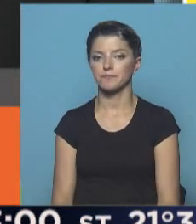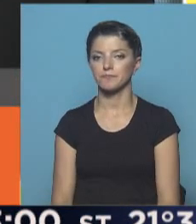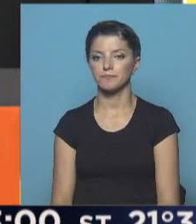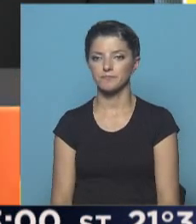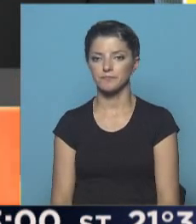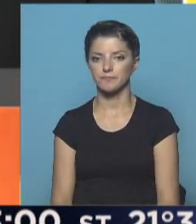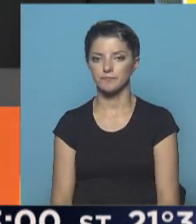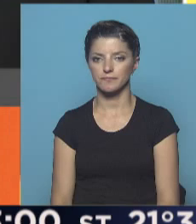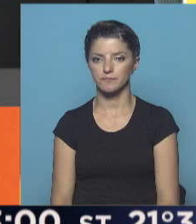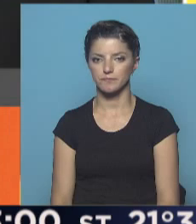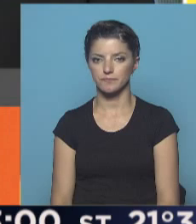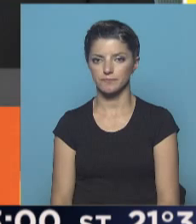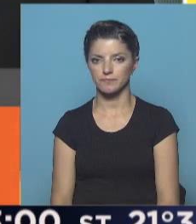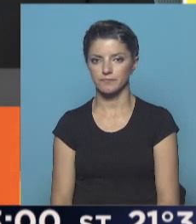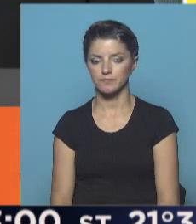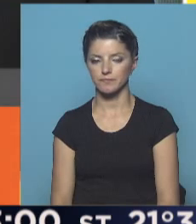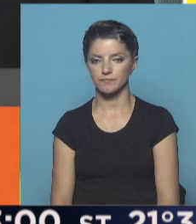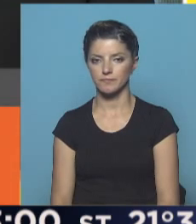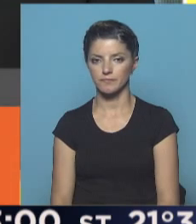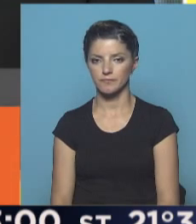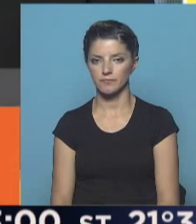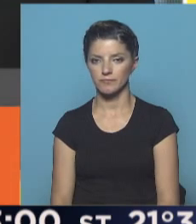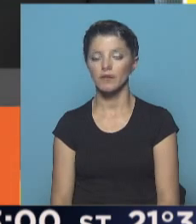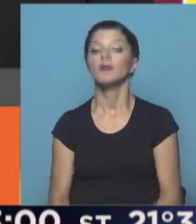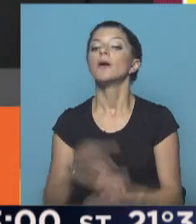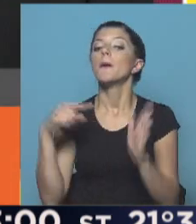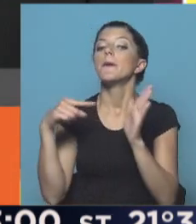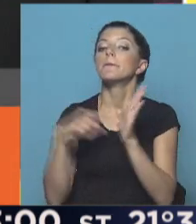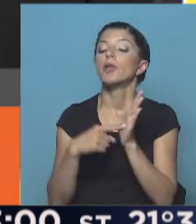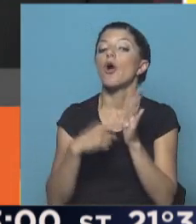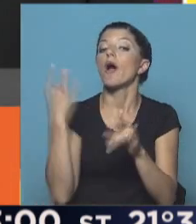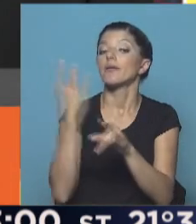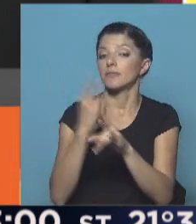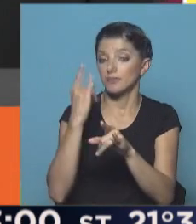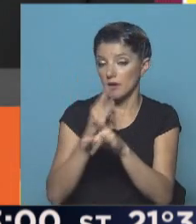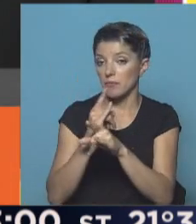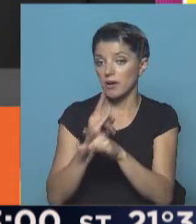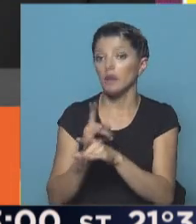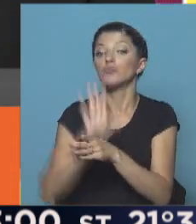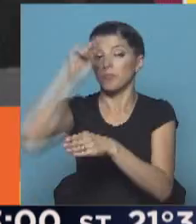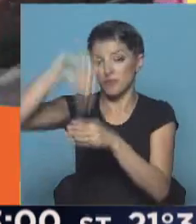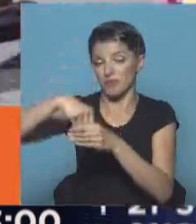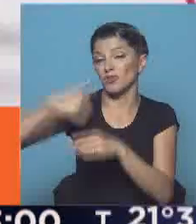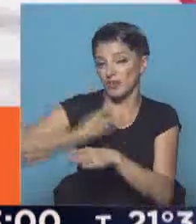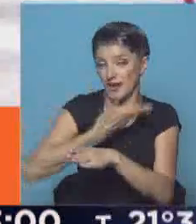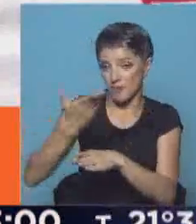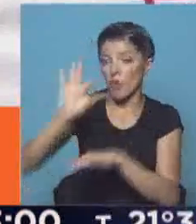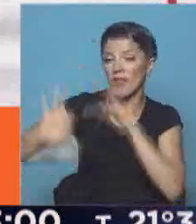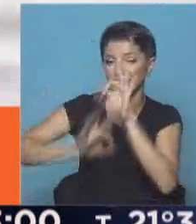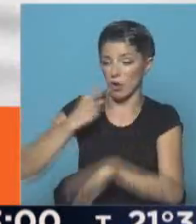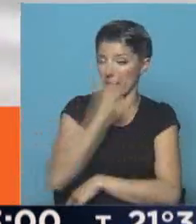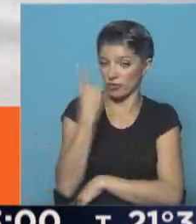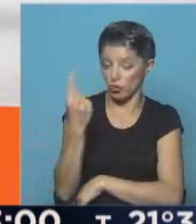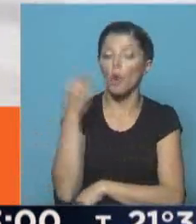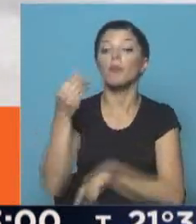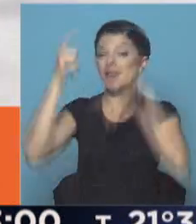Predominantemente ha sido parte inclusive del aparato de construcción del socialismo del siglo XXI, porque Chávez